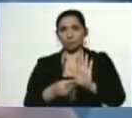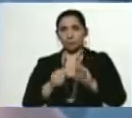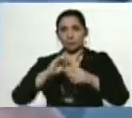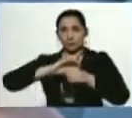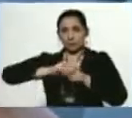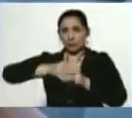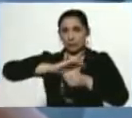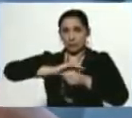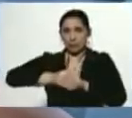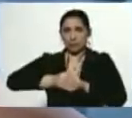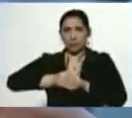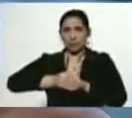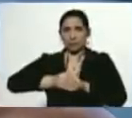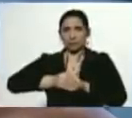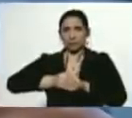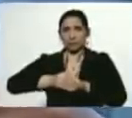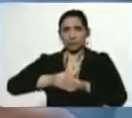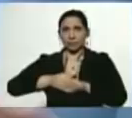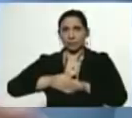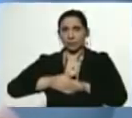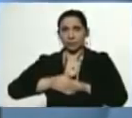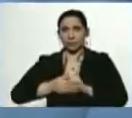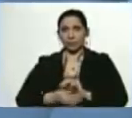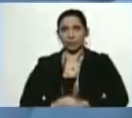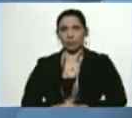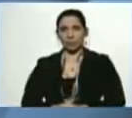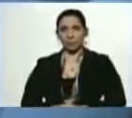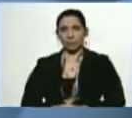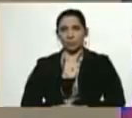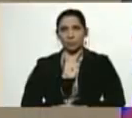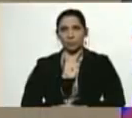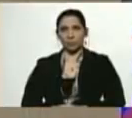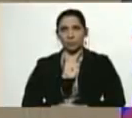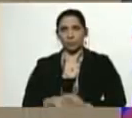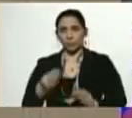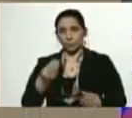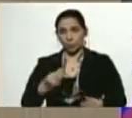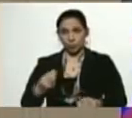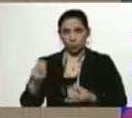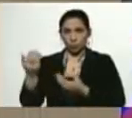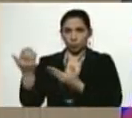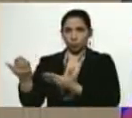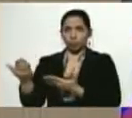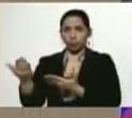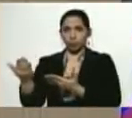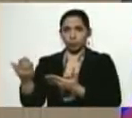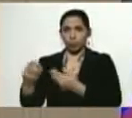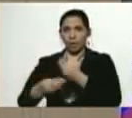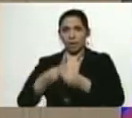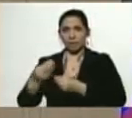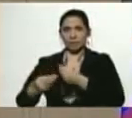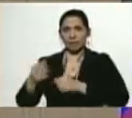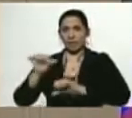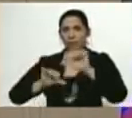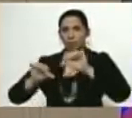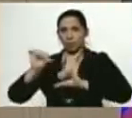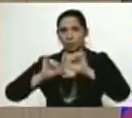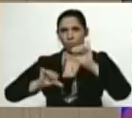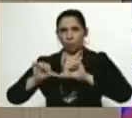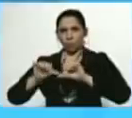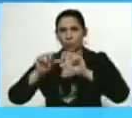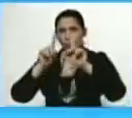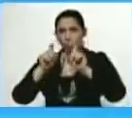se rompe el resto del hisopo, se tapa y se lleva para realizar la llamada prueba de PCR. Pues bien,